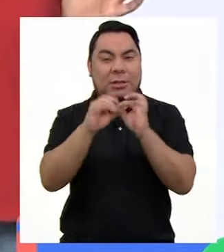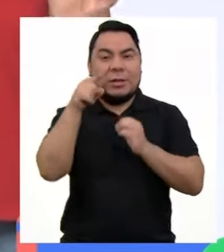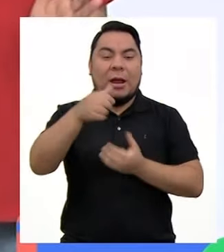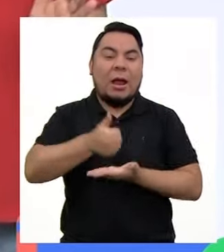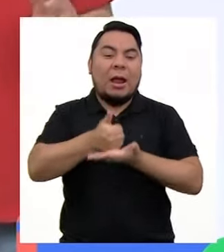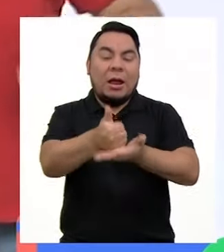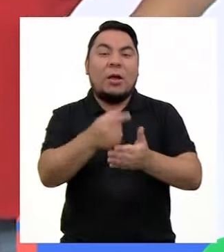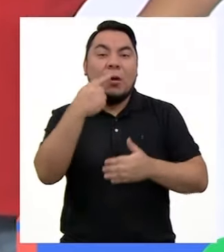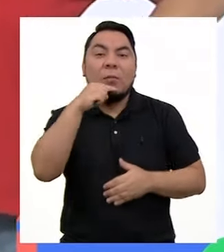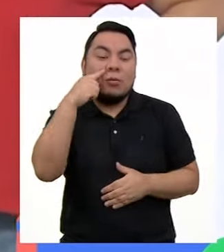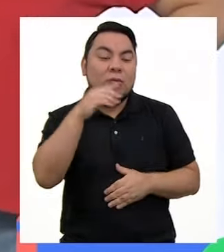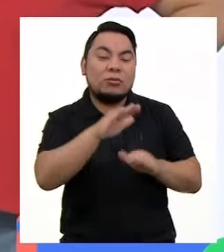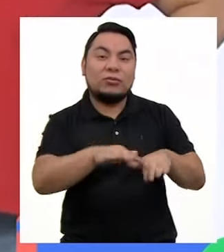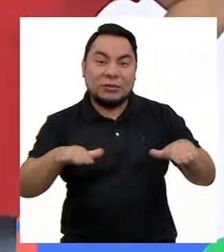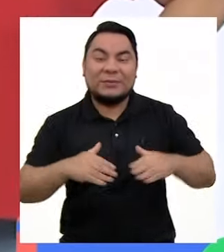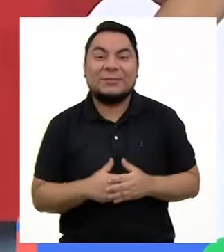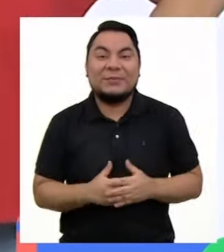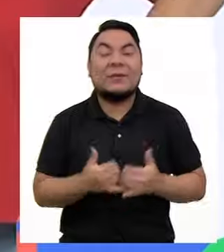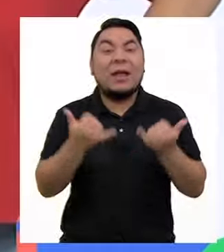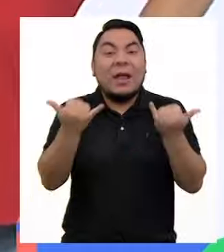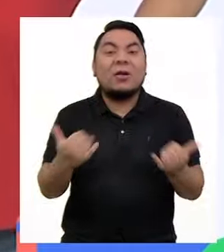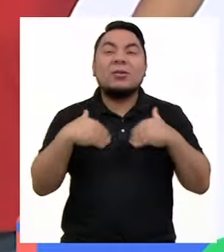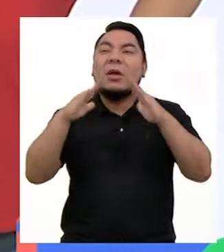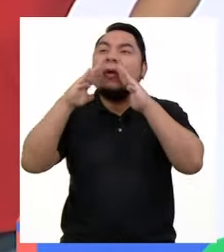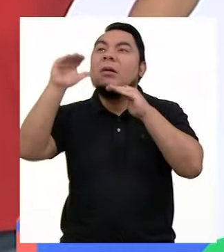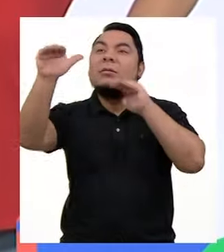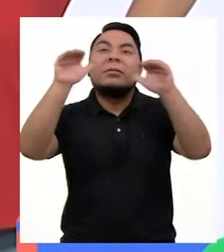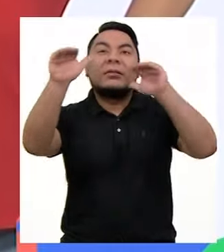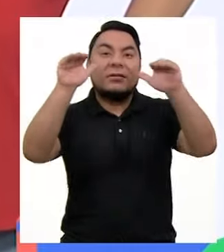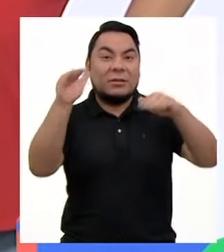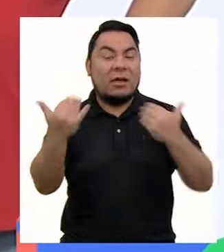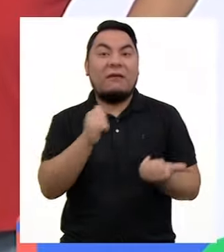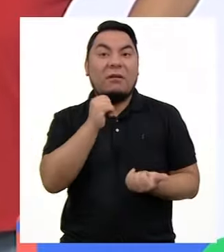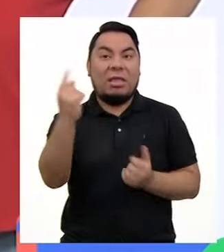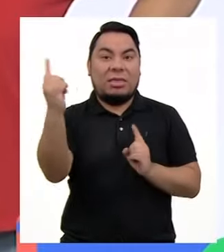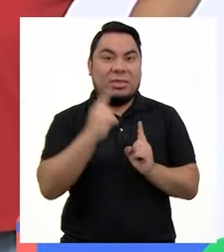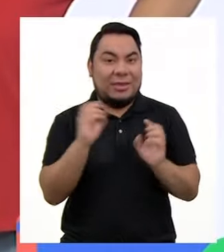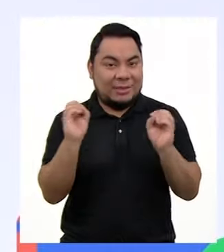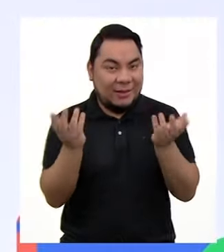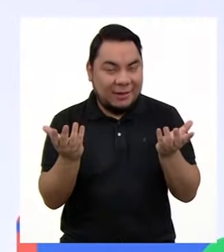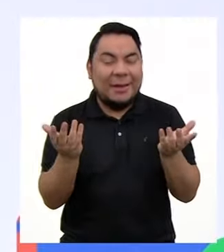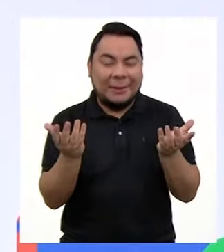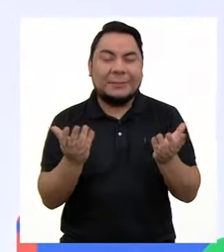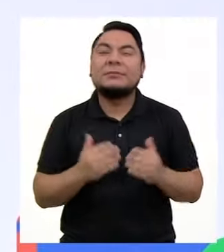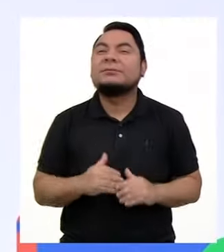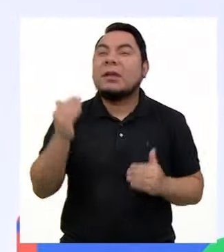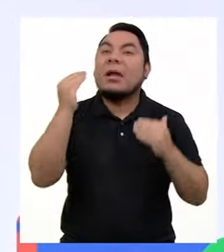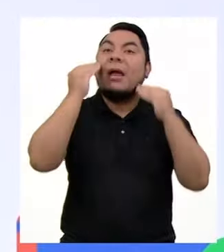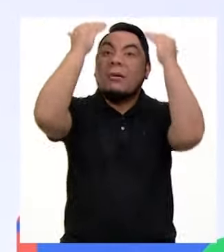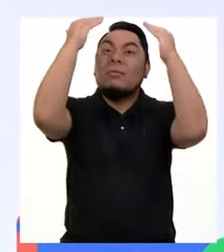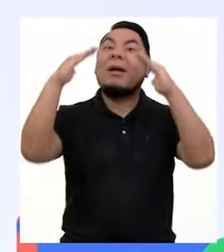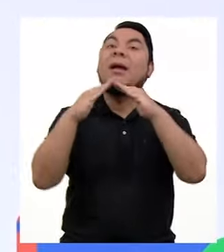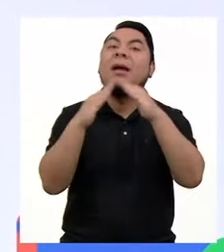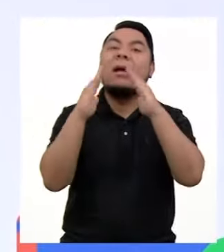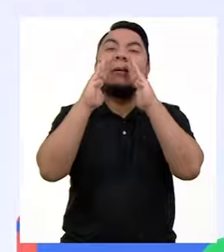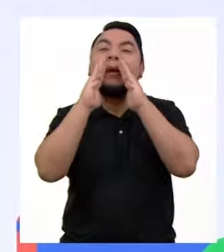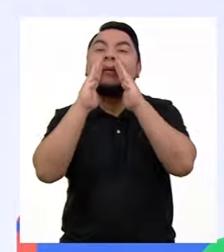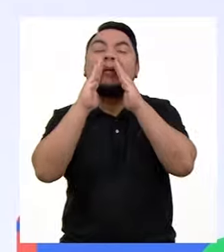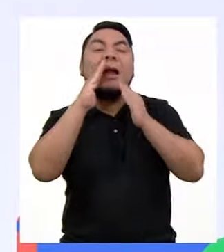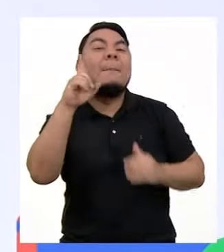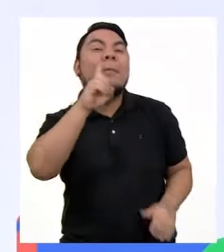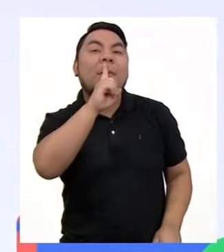a las niñas y niños. Ahora haré mi llamado para los adultos que aún no están con nosotros. ¡Adultos de la casa!